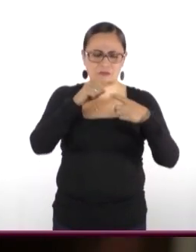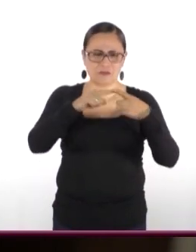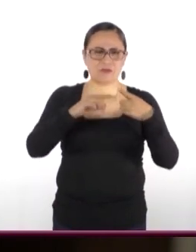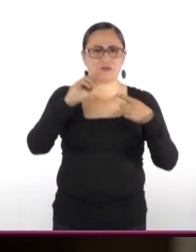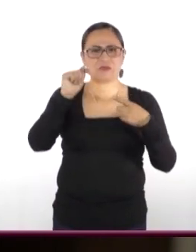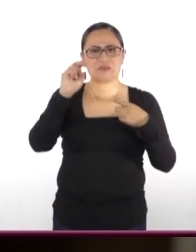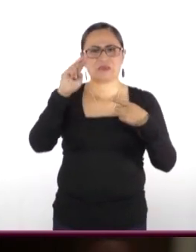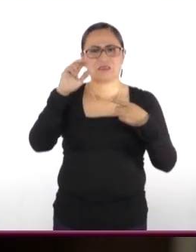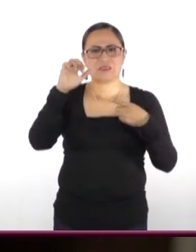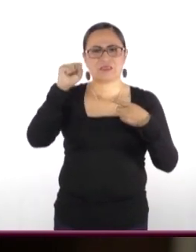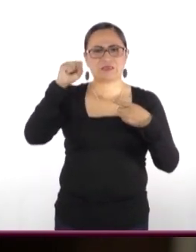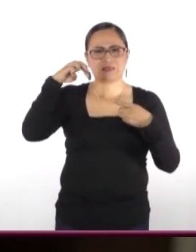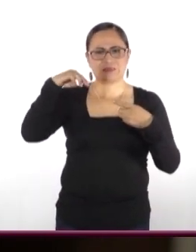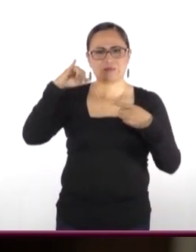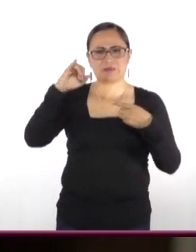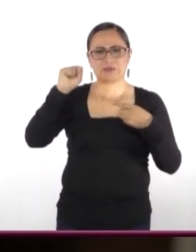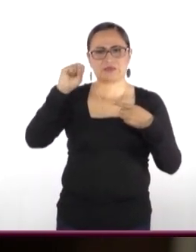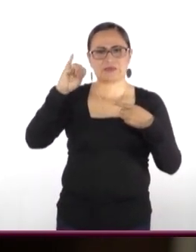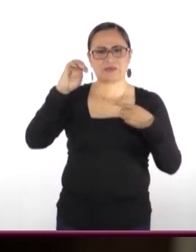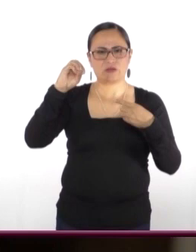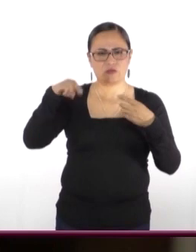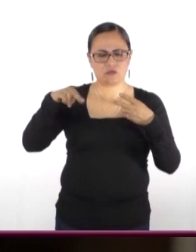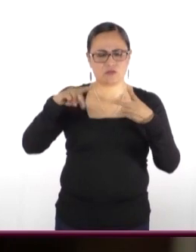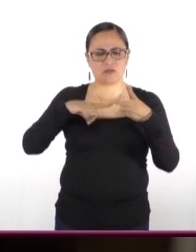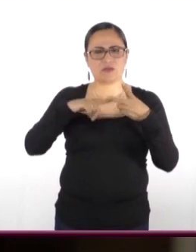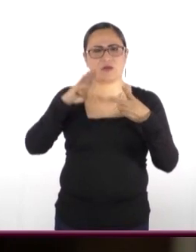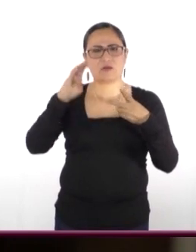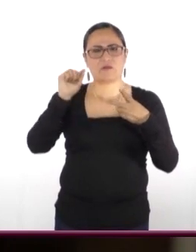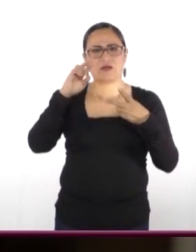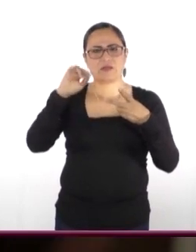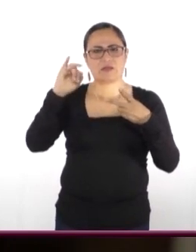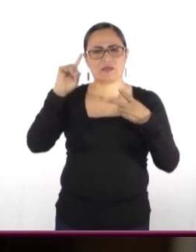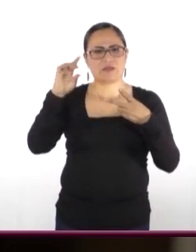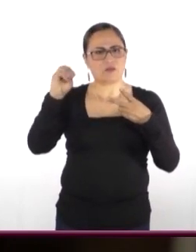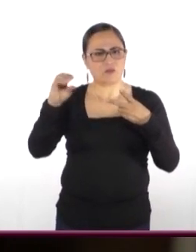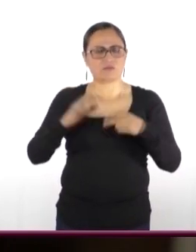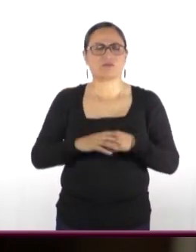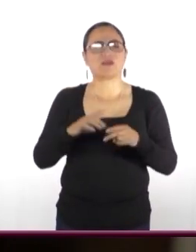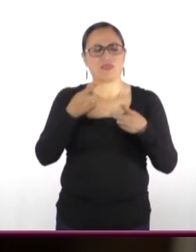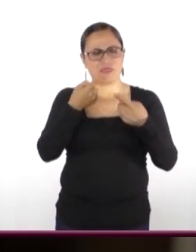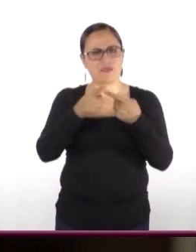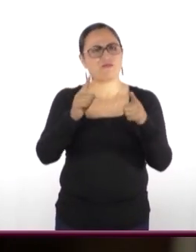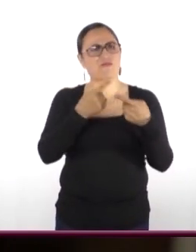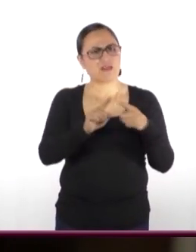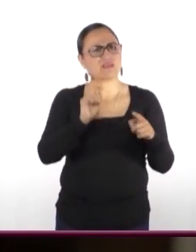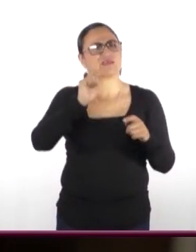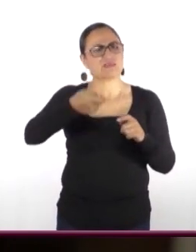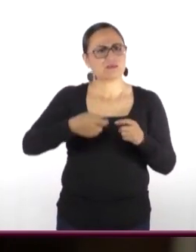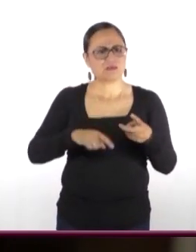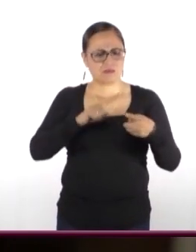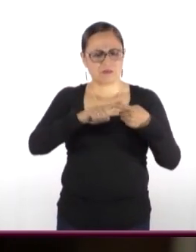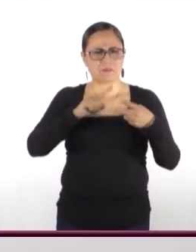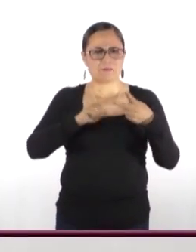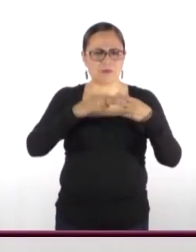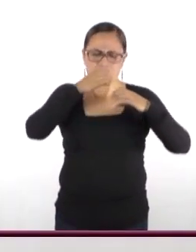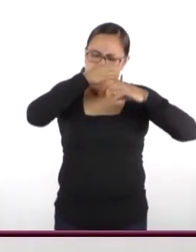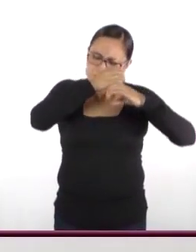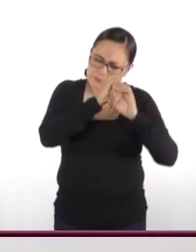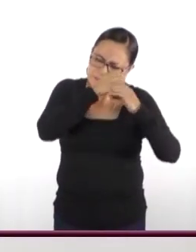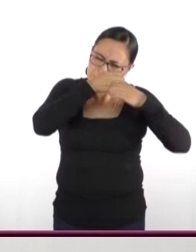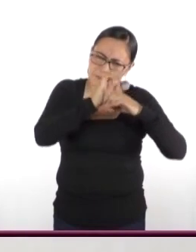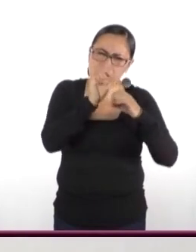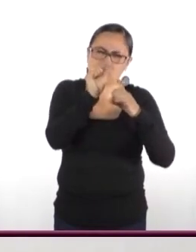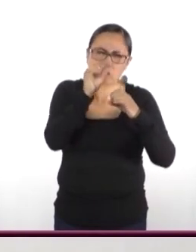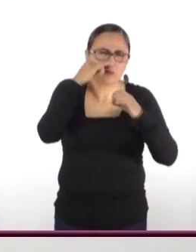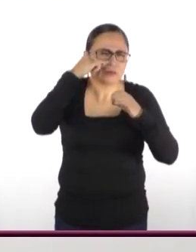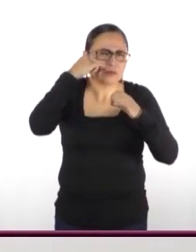de transmisión y los de barrido. ¿Cuáles nos podrías contar qué son sus diferencias? Hola, pues mira, básicamente